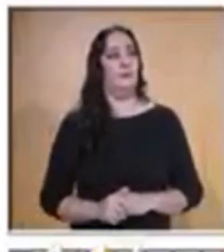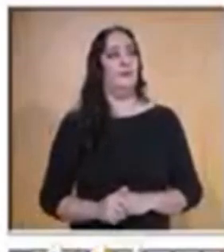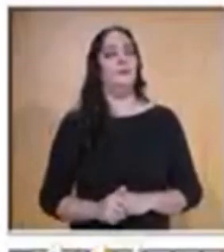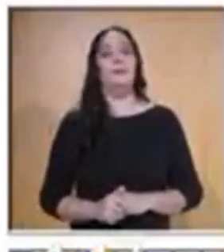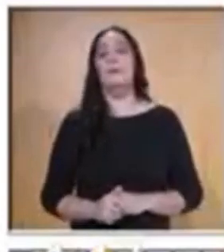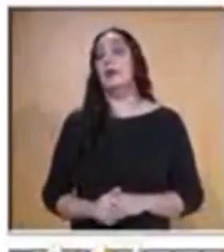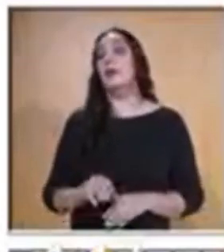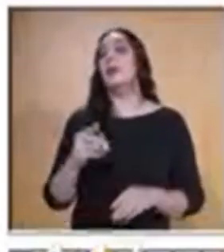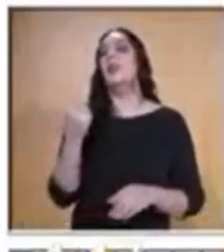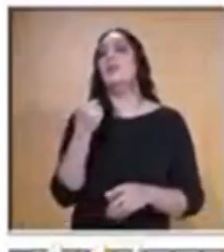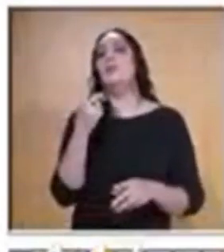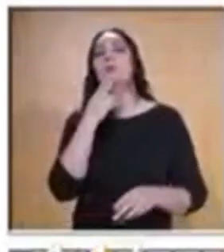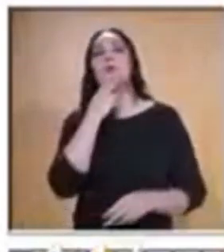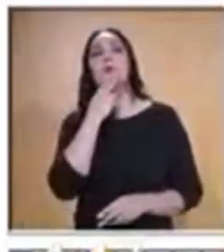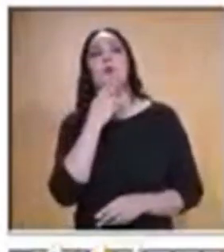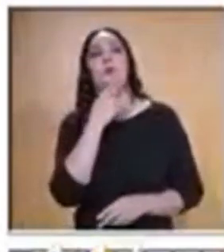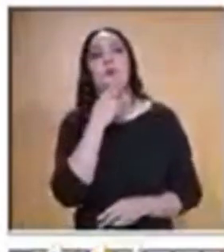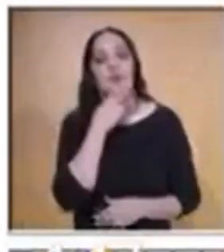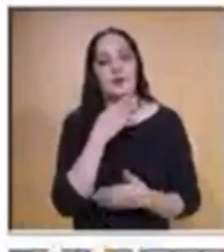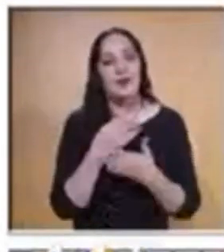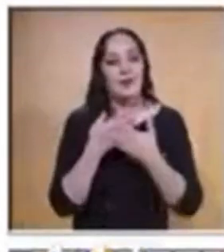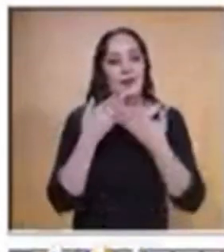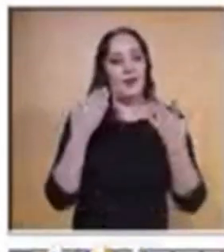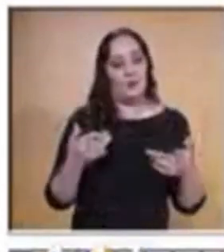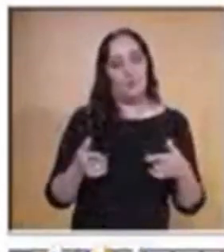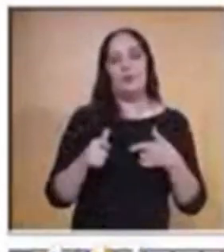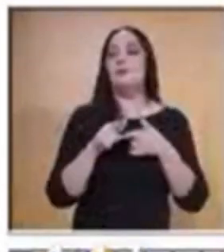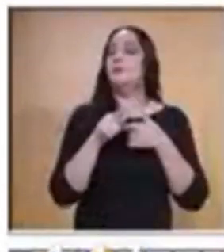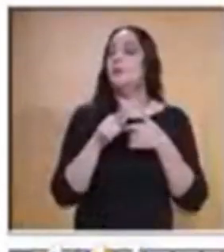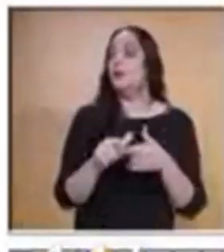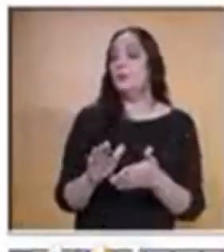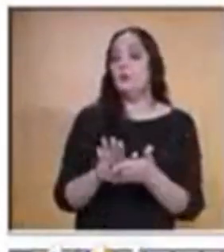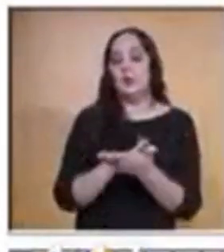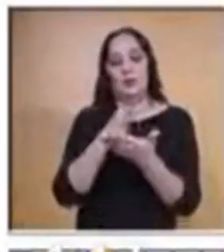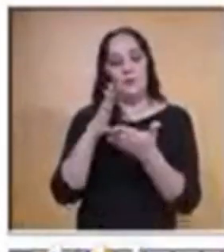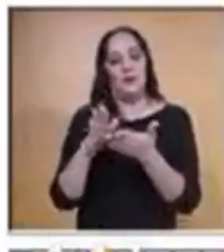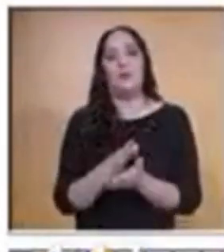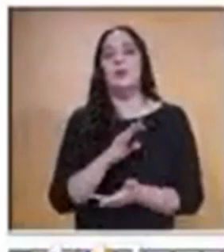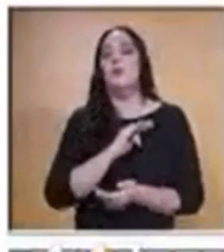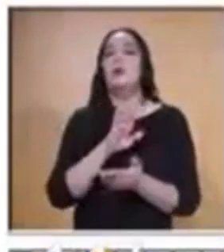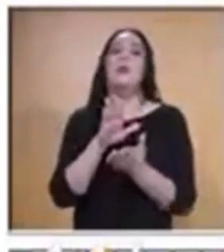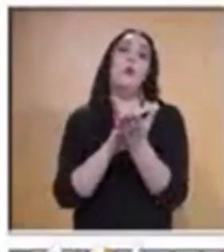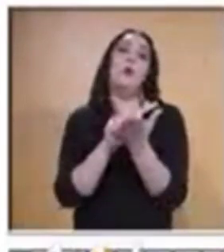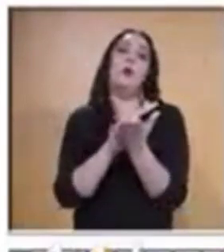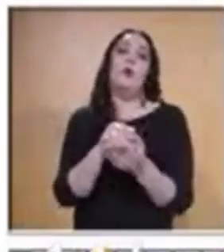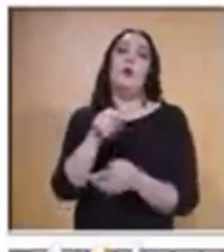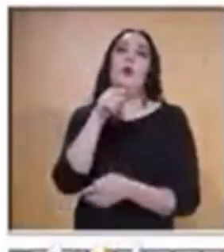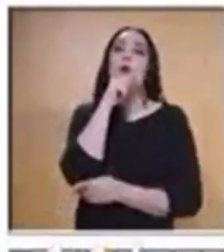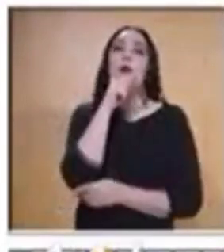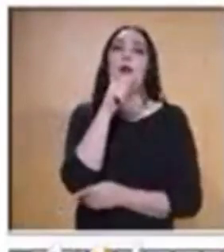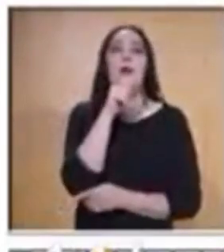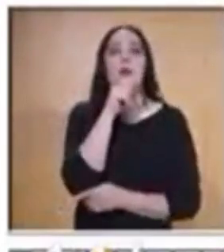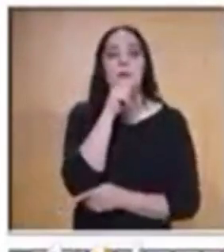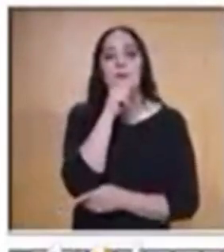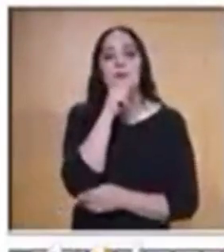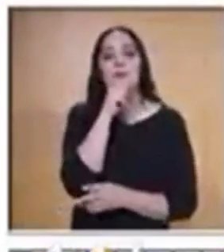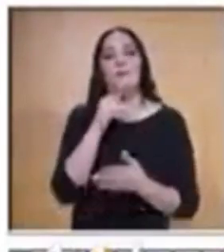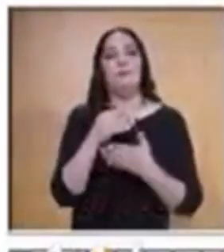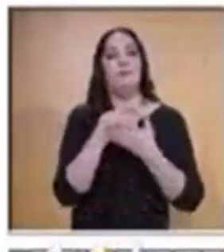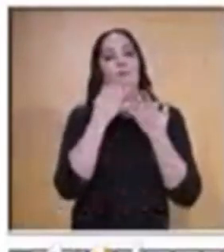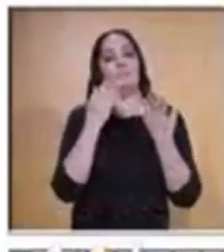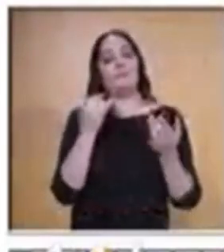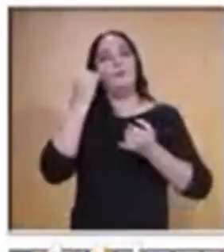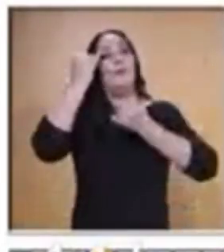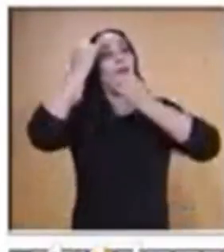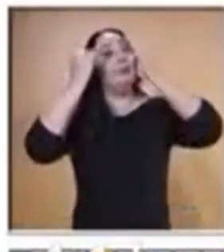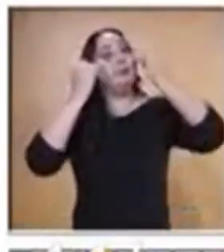El material que vamos a utilizar en esta ocasión, continuamos con una libreta, puede ser también una hoja, un lápiz y en este caso tu imaginación.